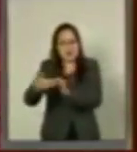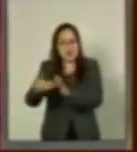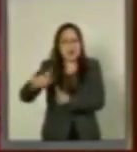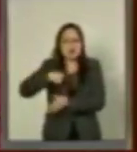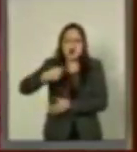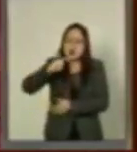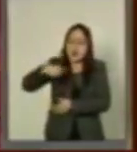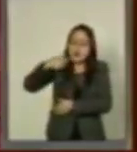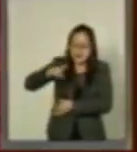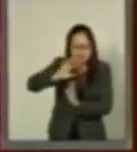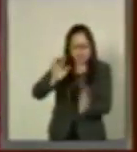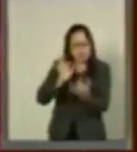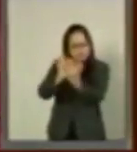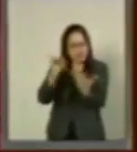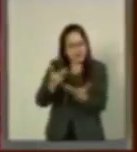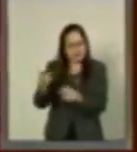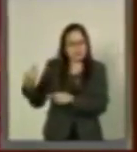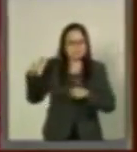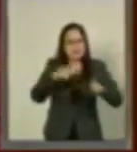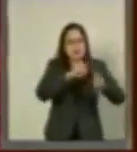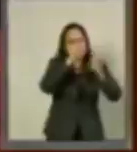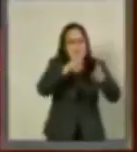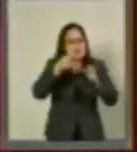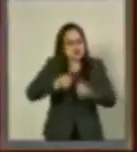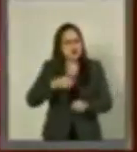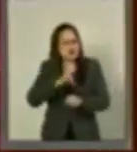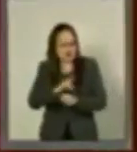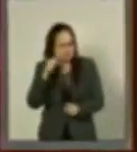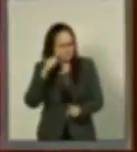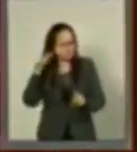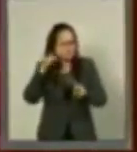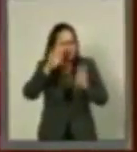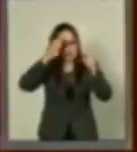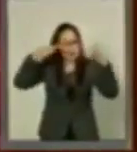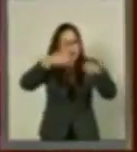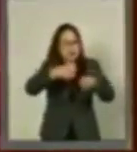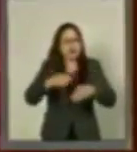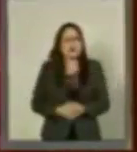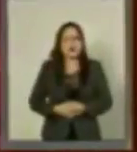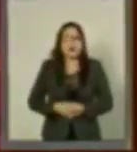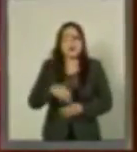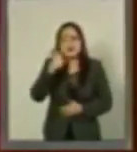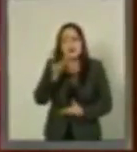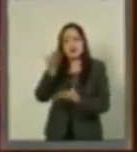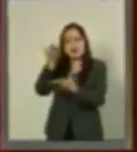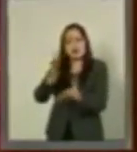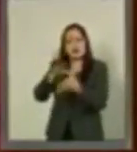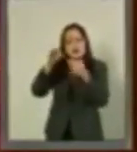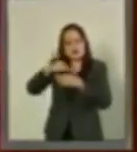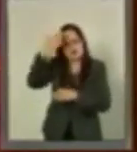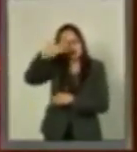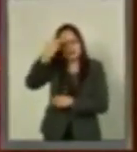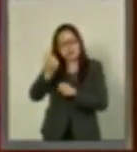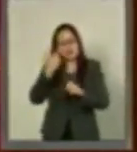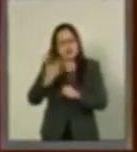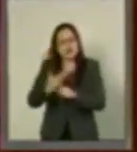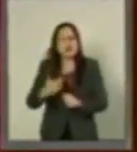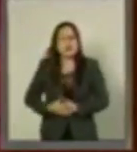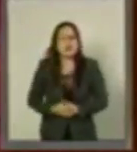estas denuncias, me vuelvo al tema de inseguridad. Quiero decirle, señor secretario,